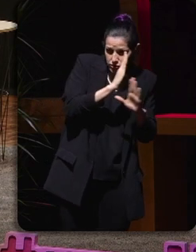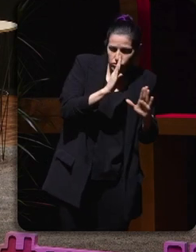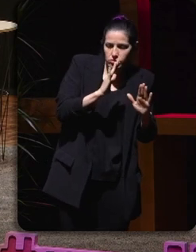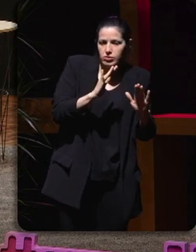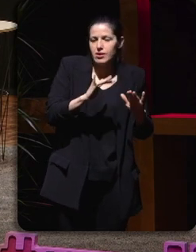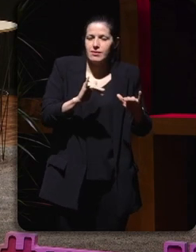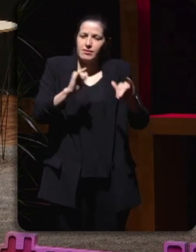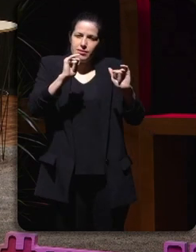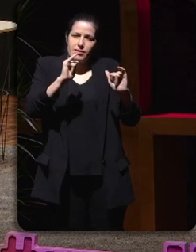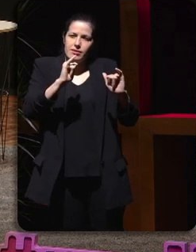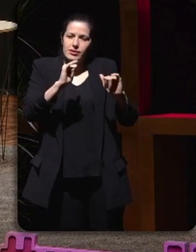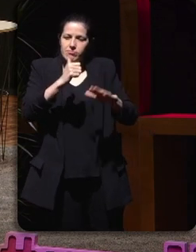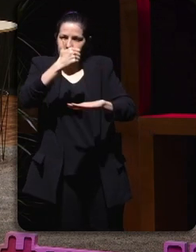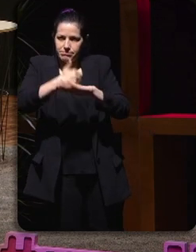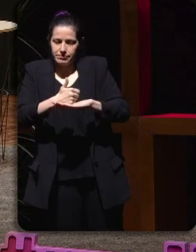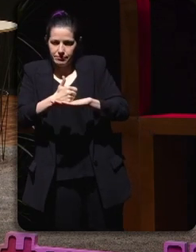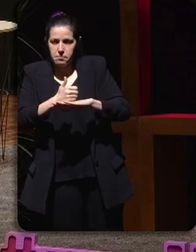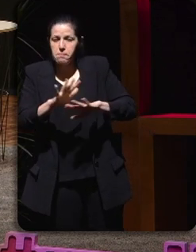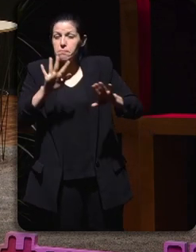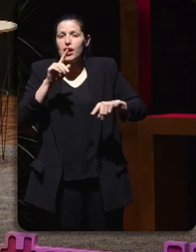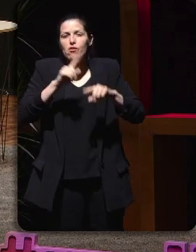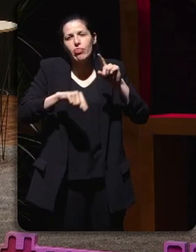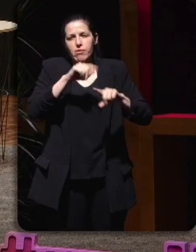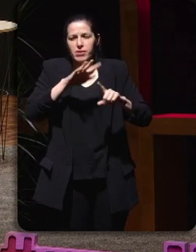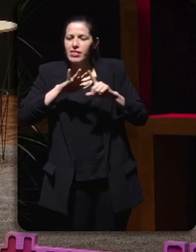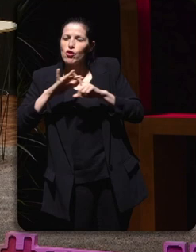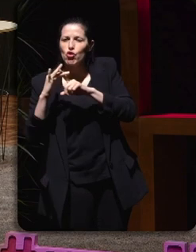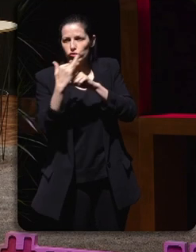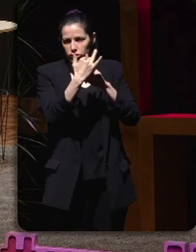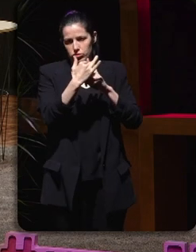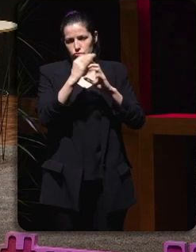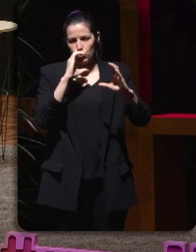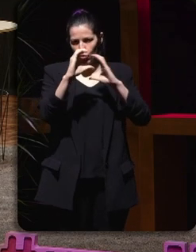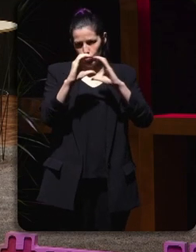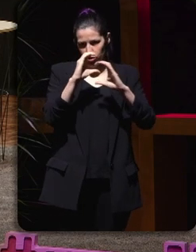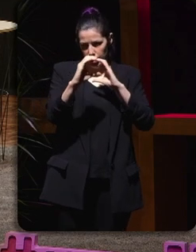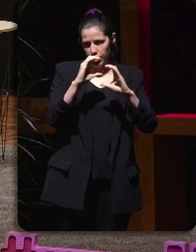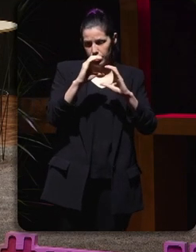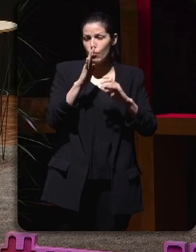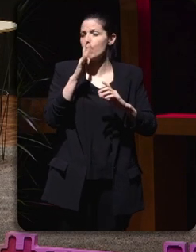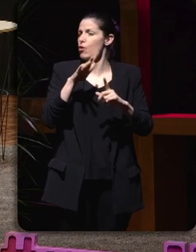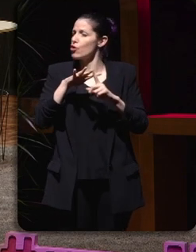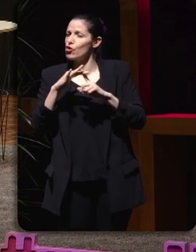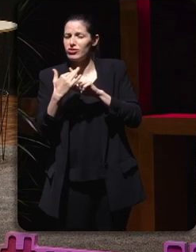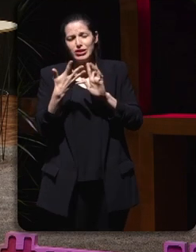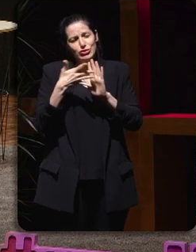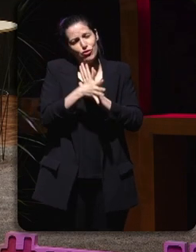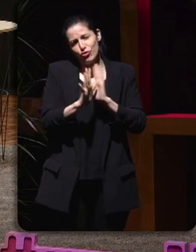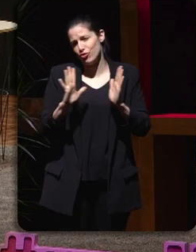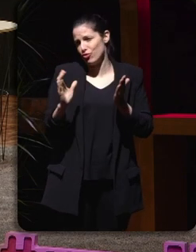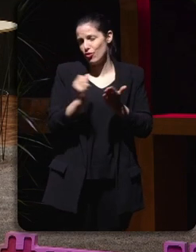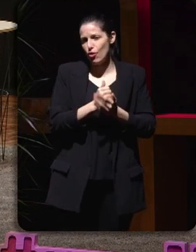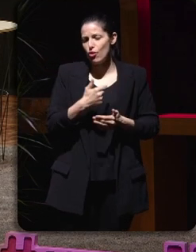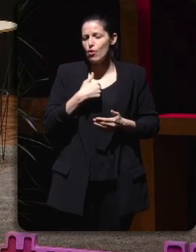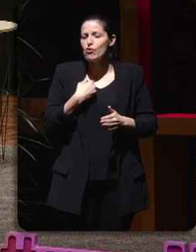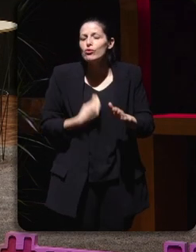sí por el contexto comunicativo porque el contexto siempre lo es todo Yo soy de Granada